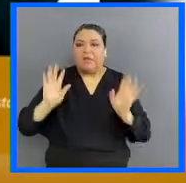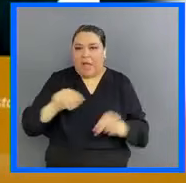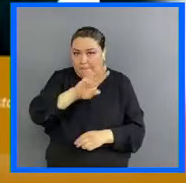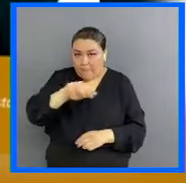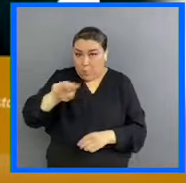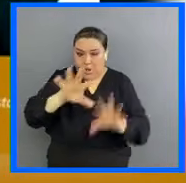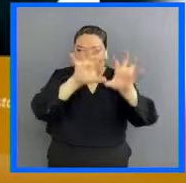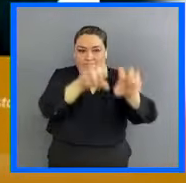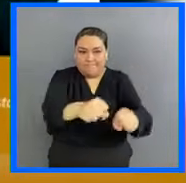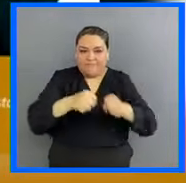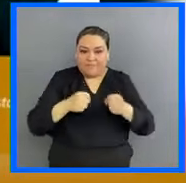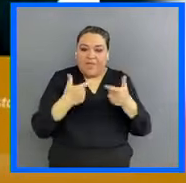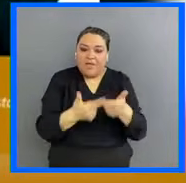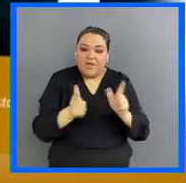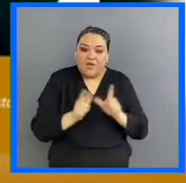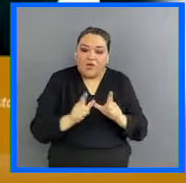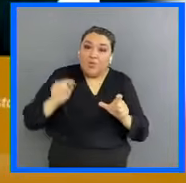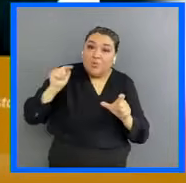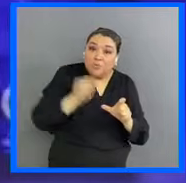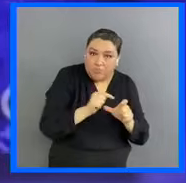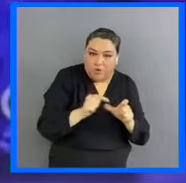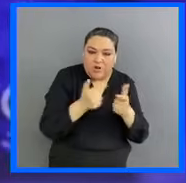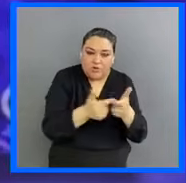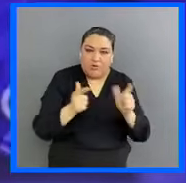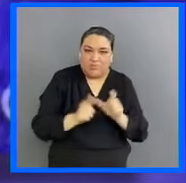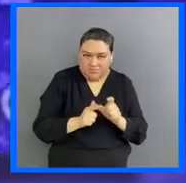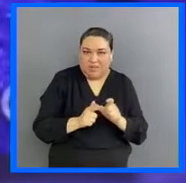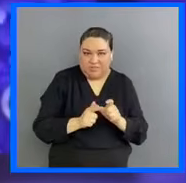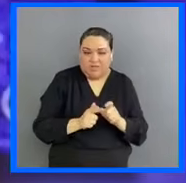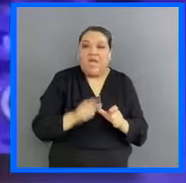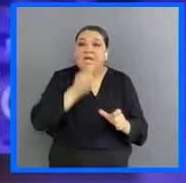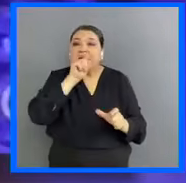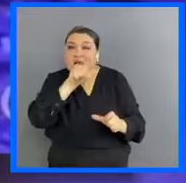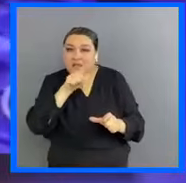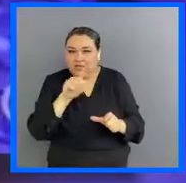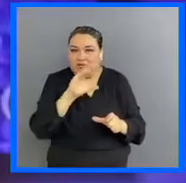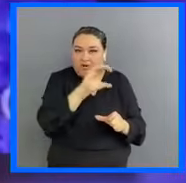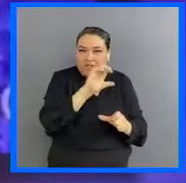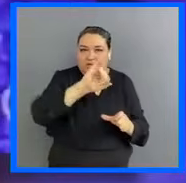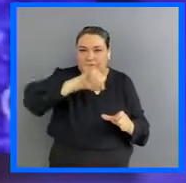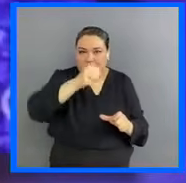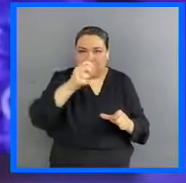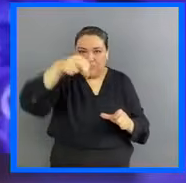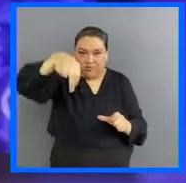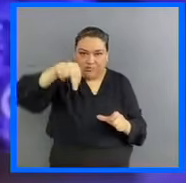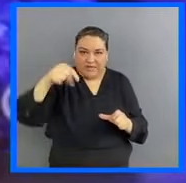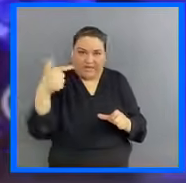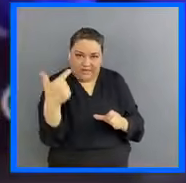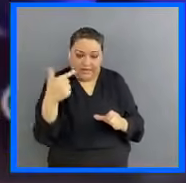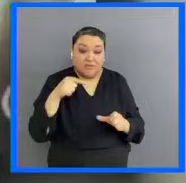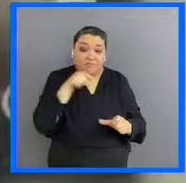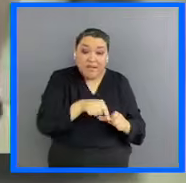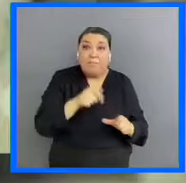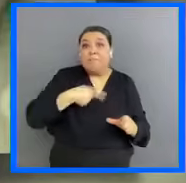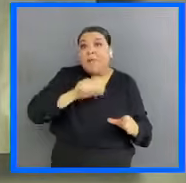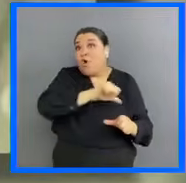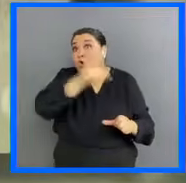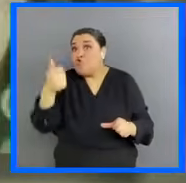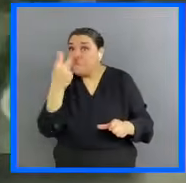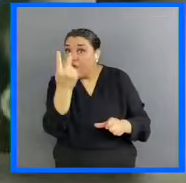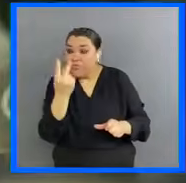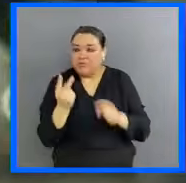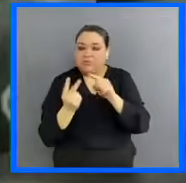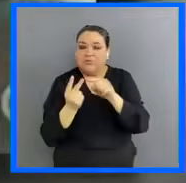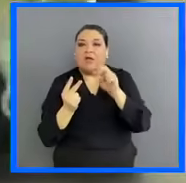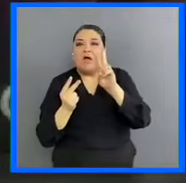célula criminal del cártel Jalisco Nueva Generación. Agregó que otros 2 presuntos implicados, Ramiro N. y